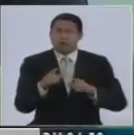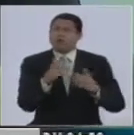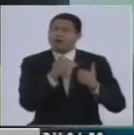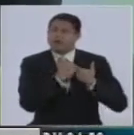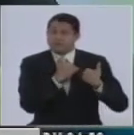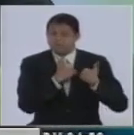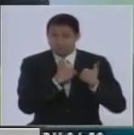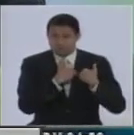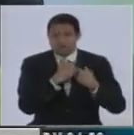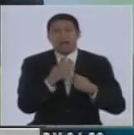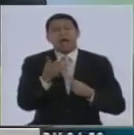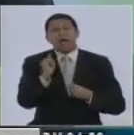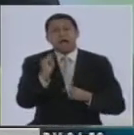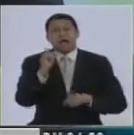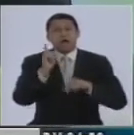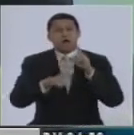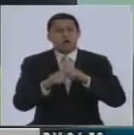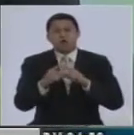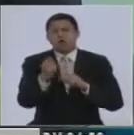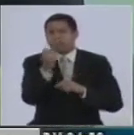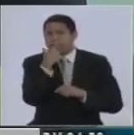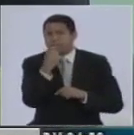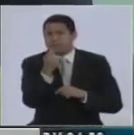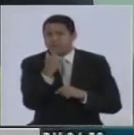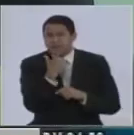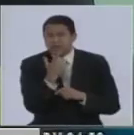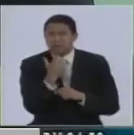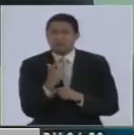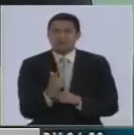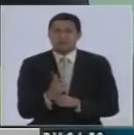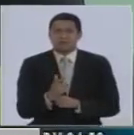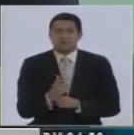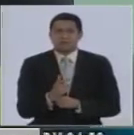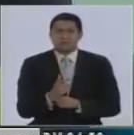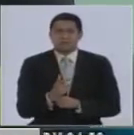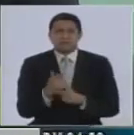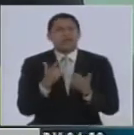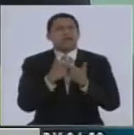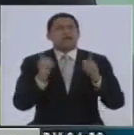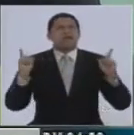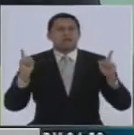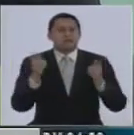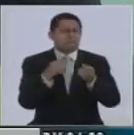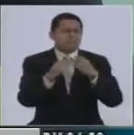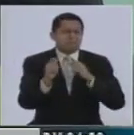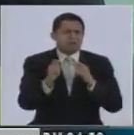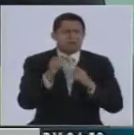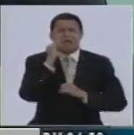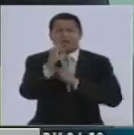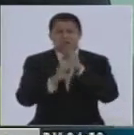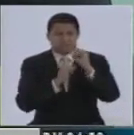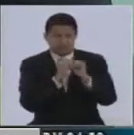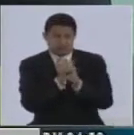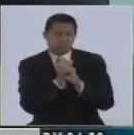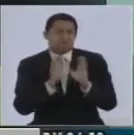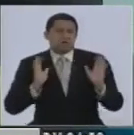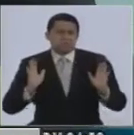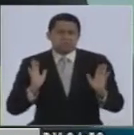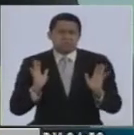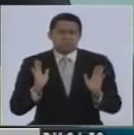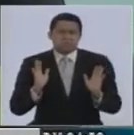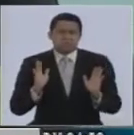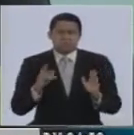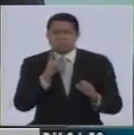ahora existe una serie de medicaciones que se llaman medicaciones de libre expendio a nivel internacional se